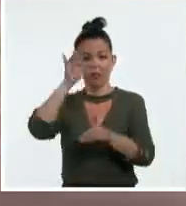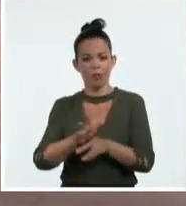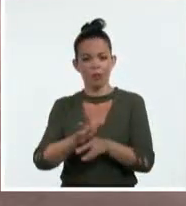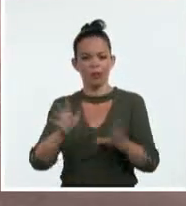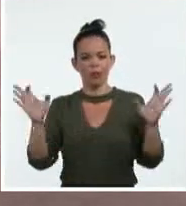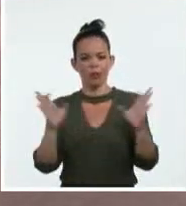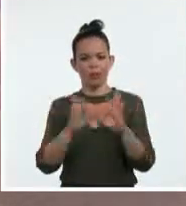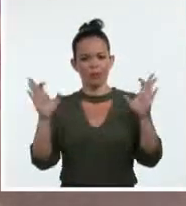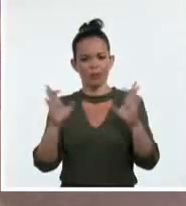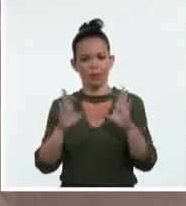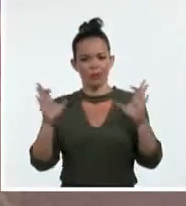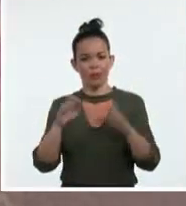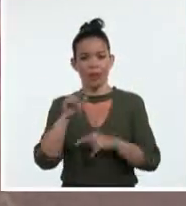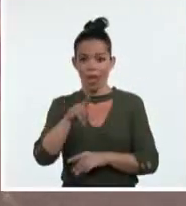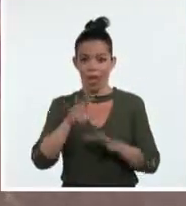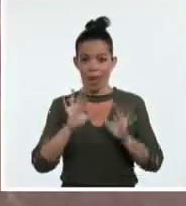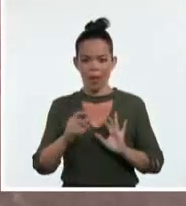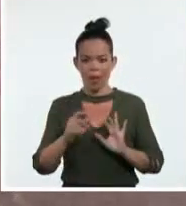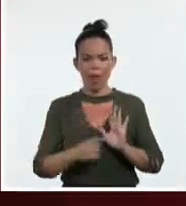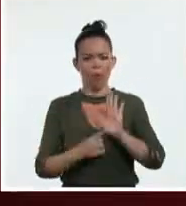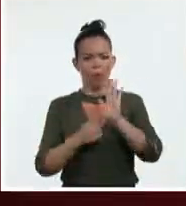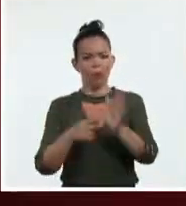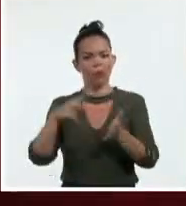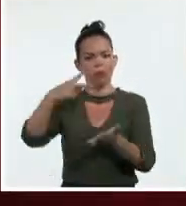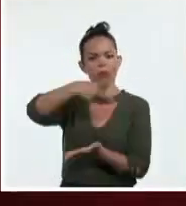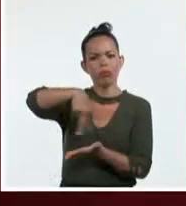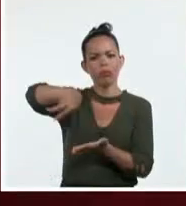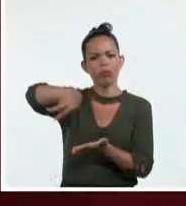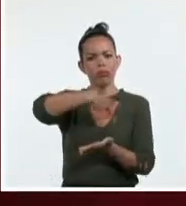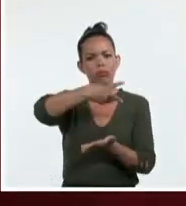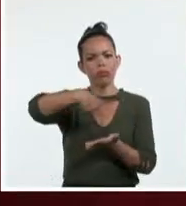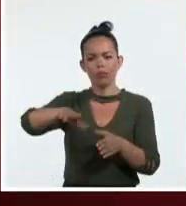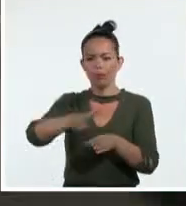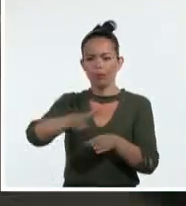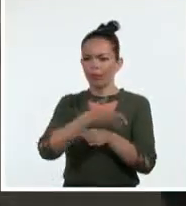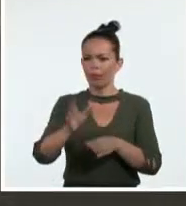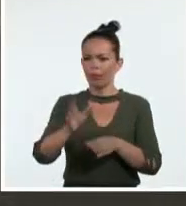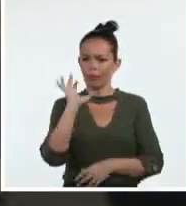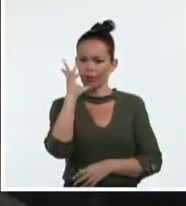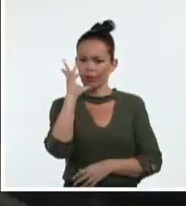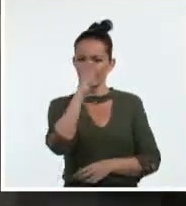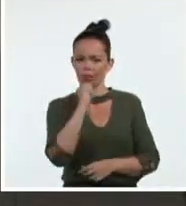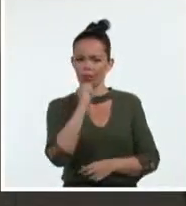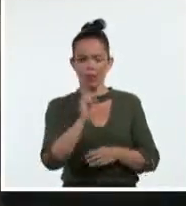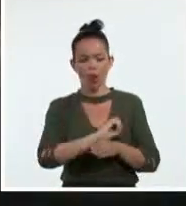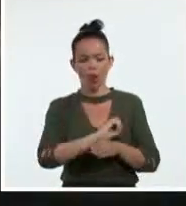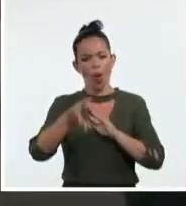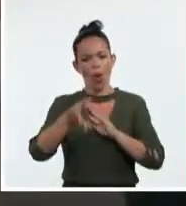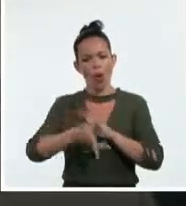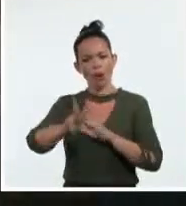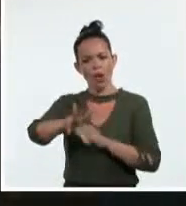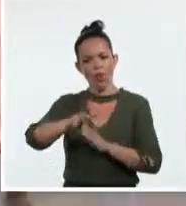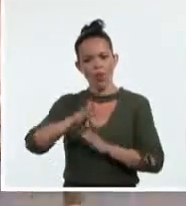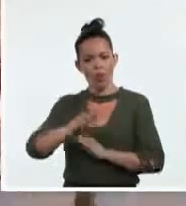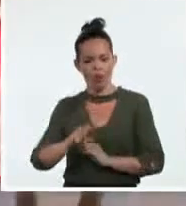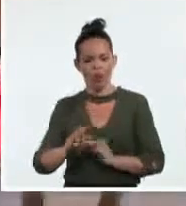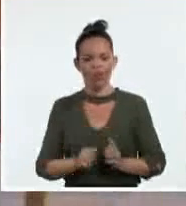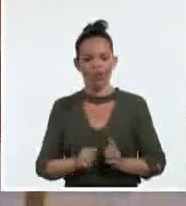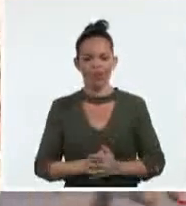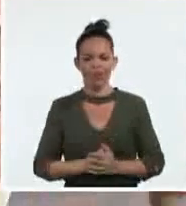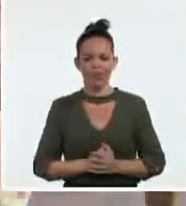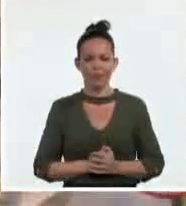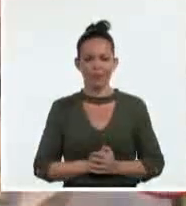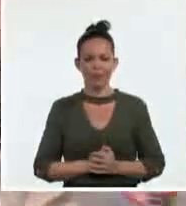el ballet folclórico presentó coreografías de su repertorio y el estreno de la obra Comparsa Camagüey. Luego, el